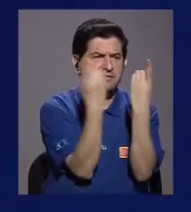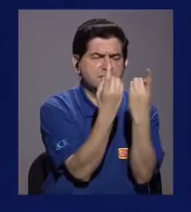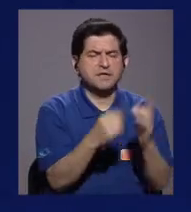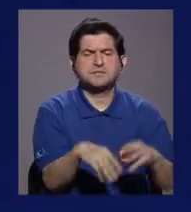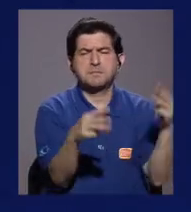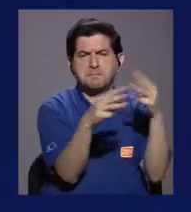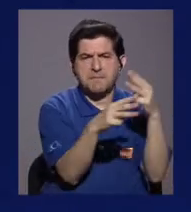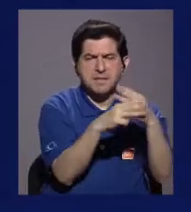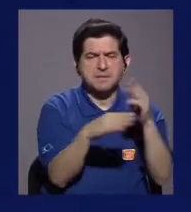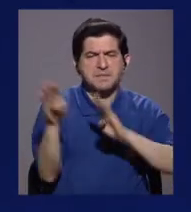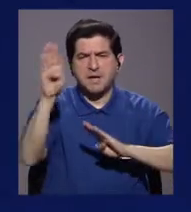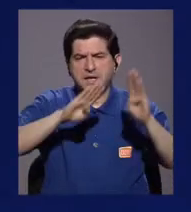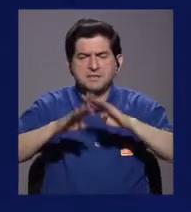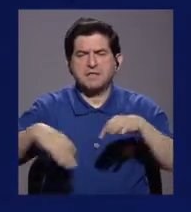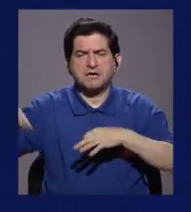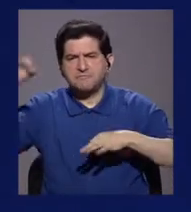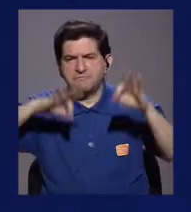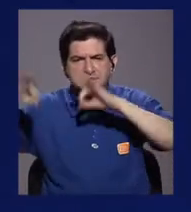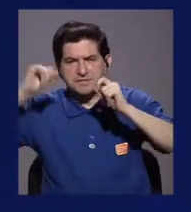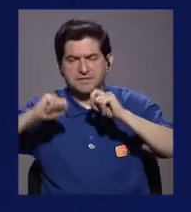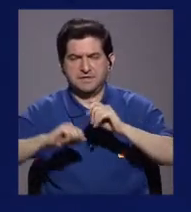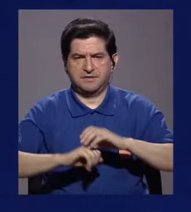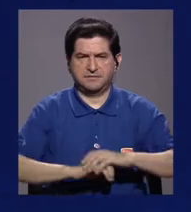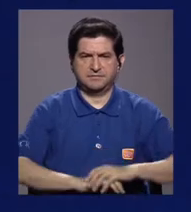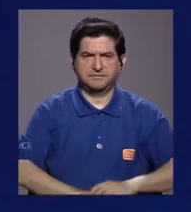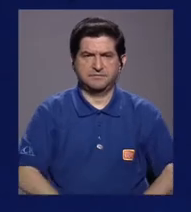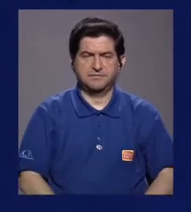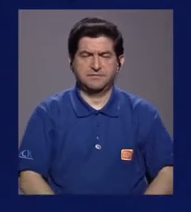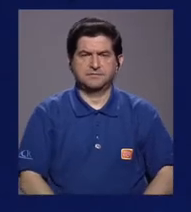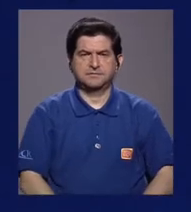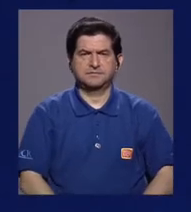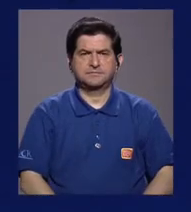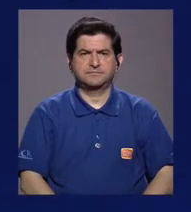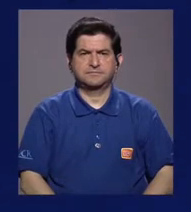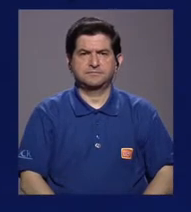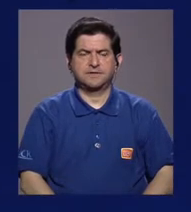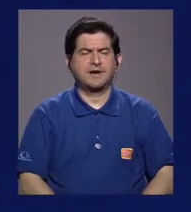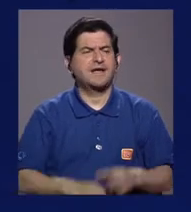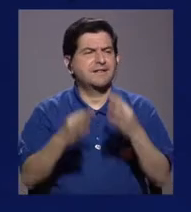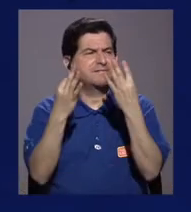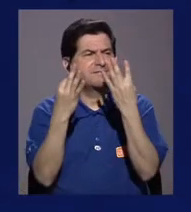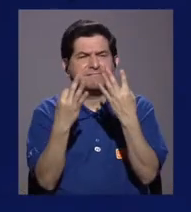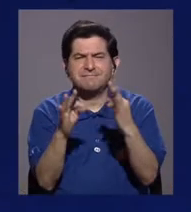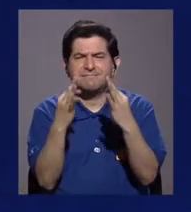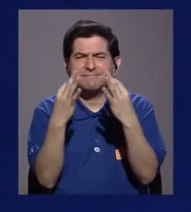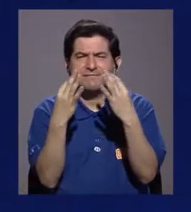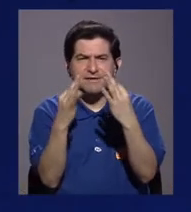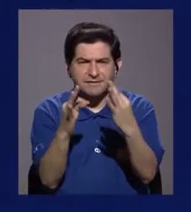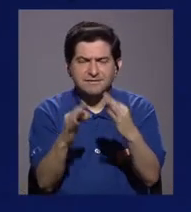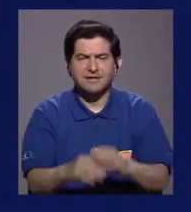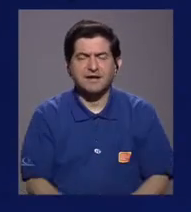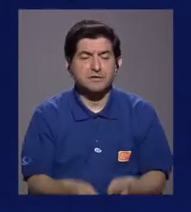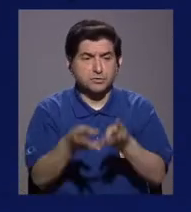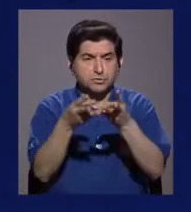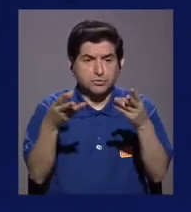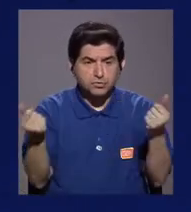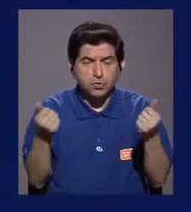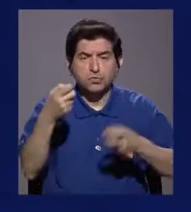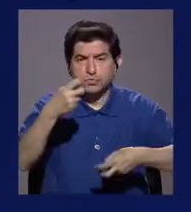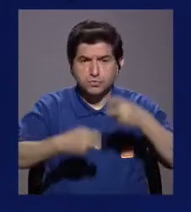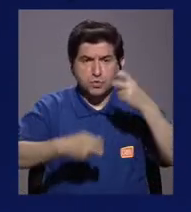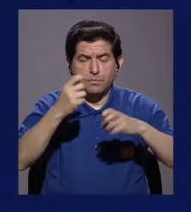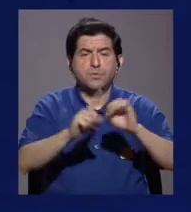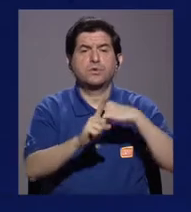departamentos matemáticas biología física entonces realmente el buscar y